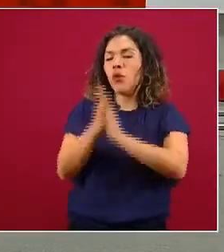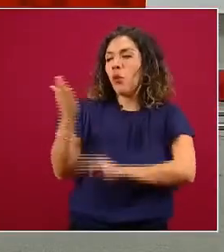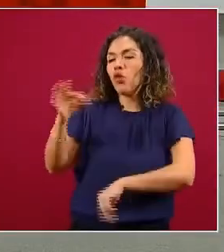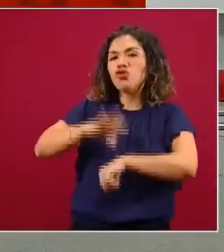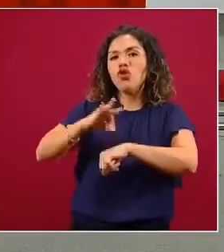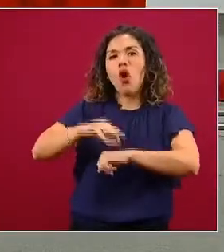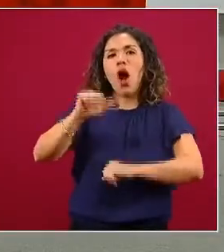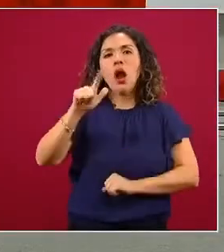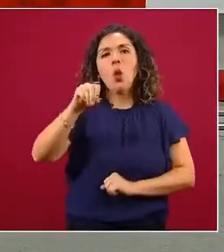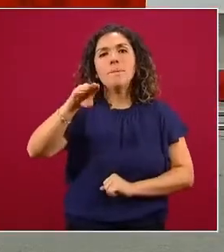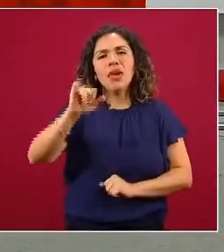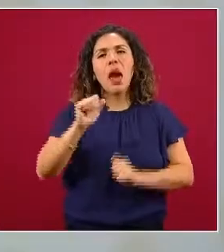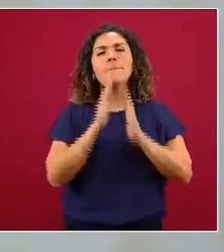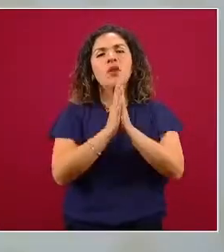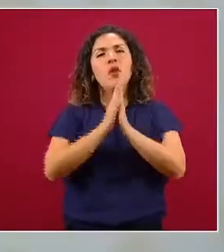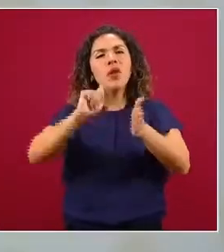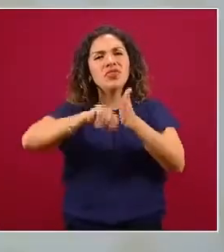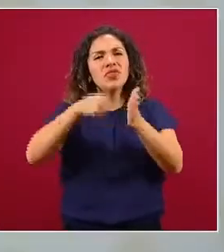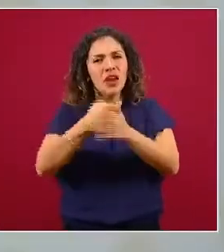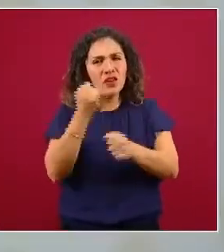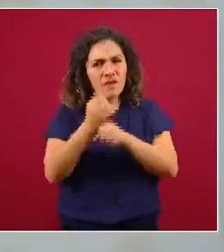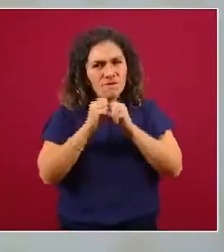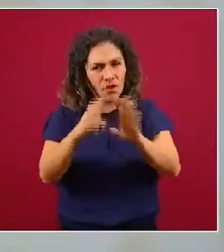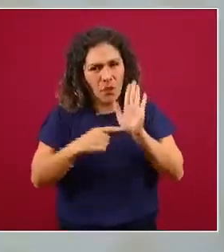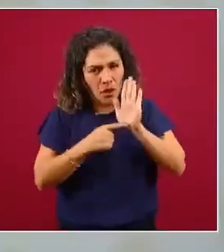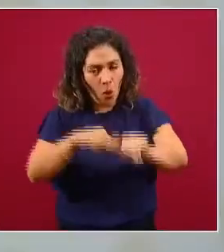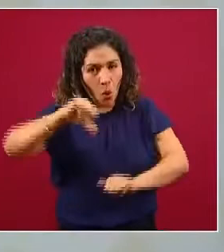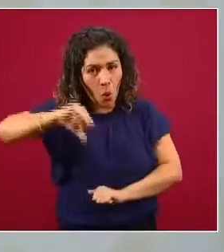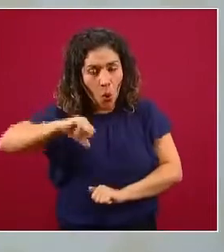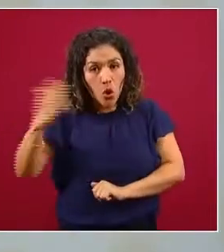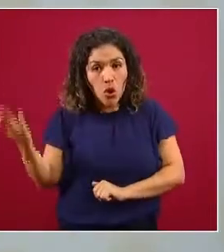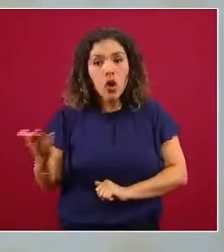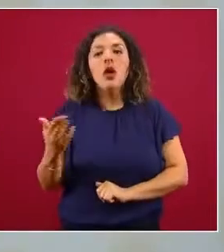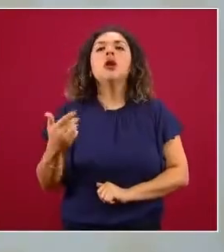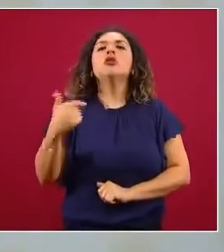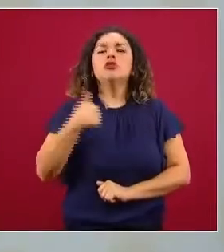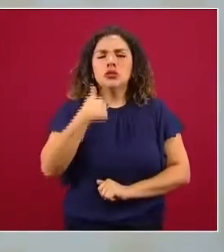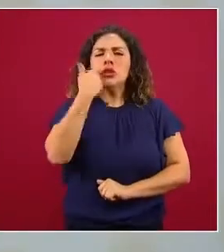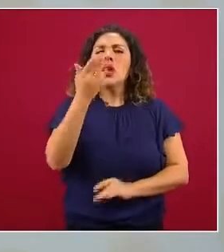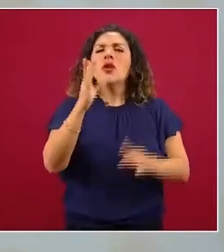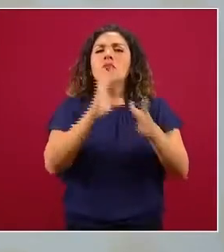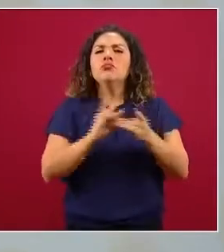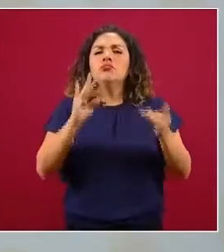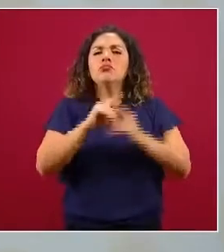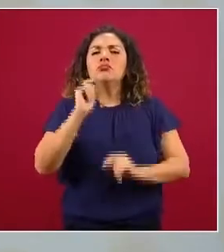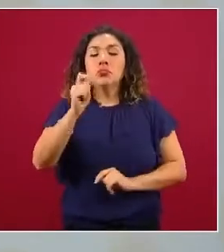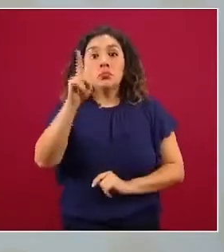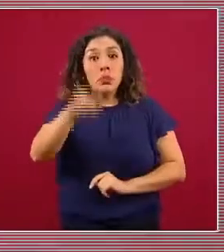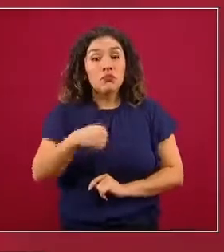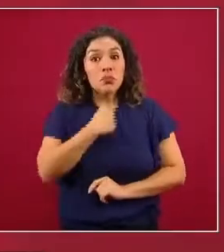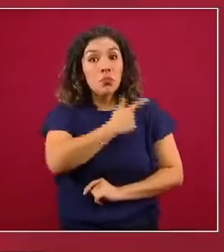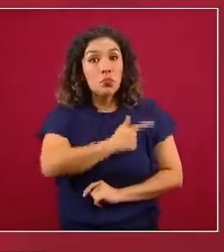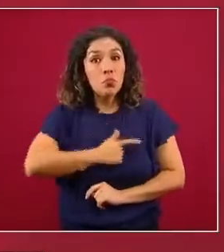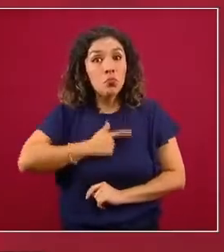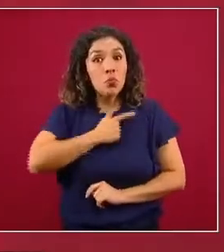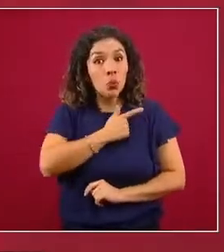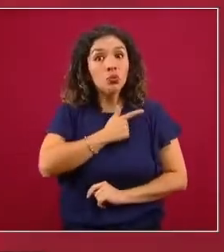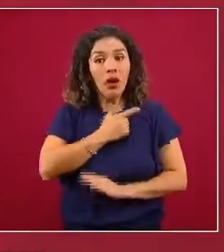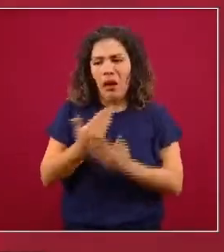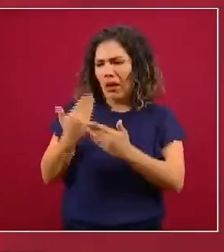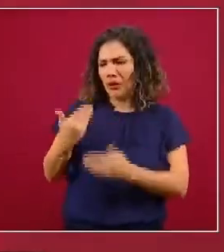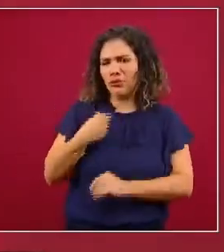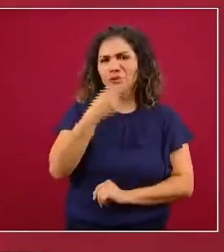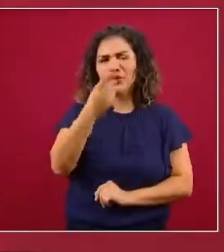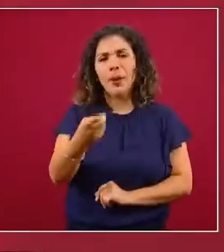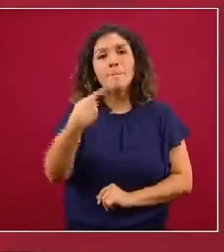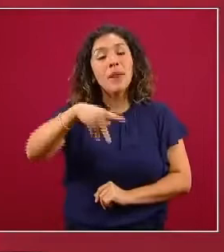Alomía si nos presenta el informe técnico, comentar que nos da mucho gusto, lo dijimos hace unos días,